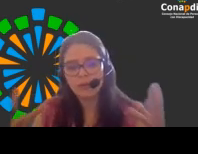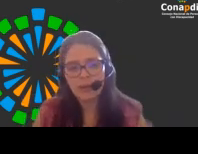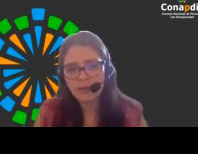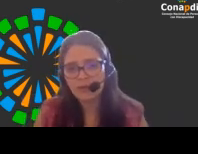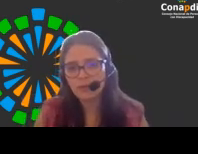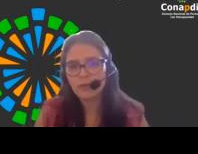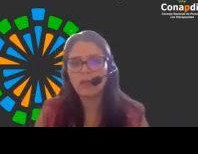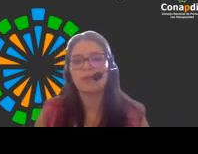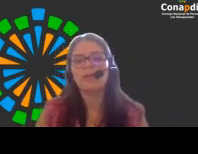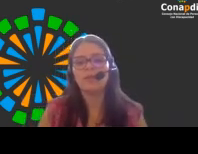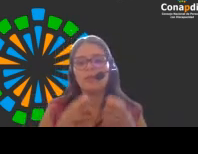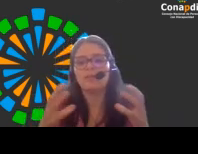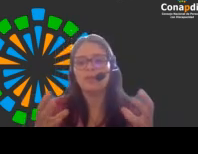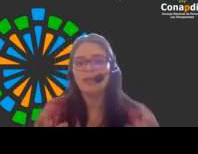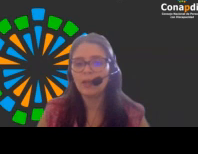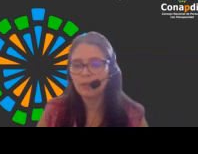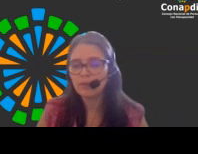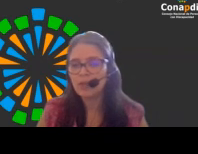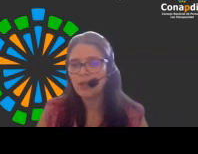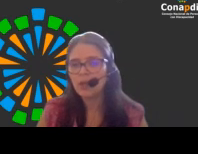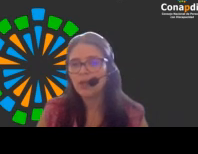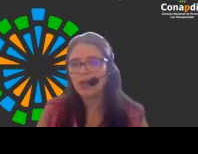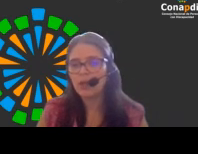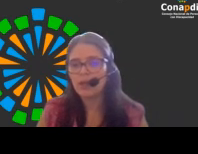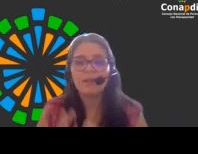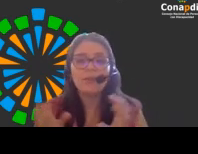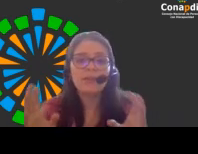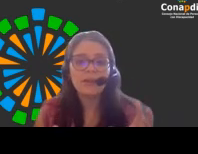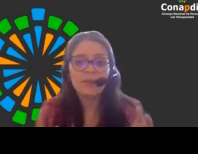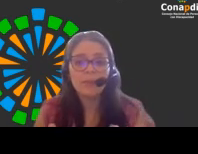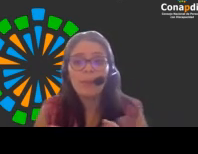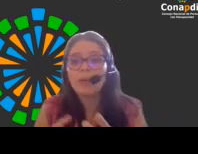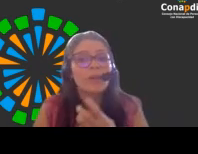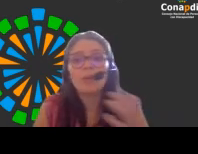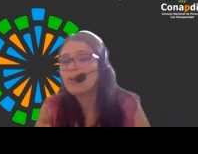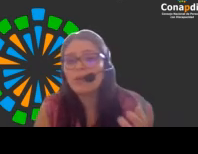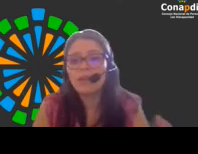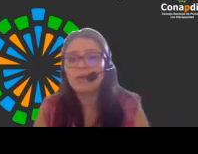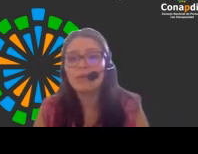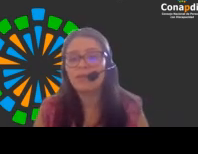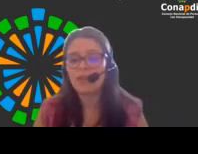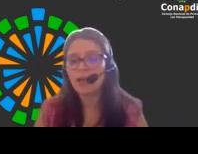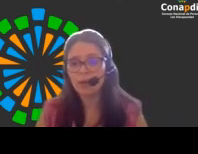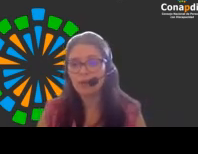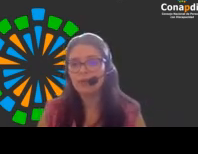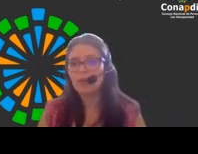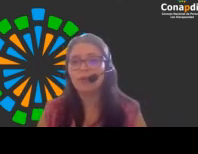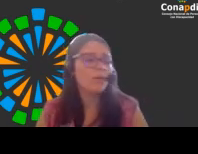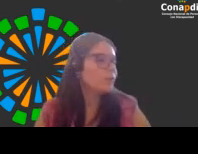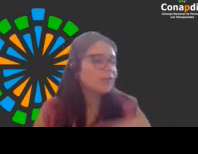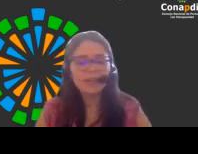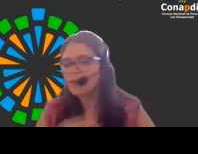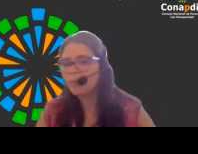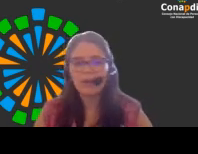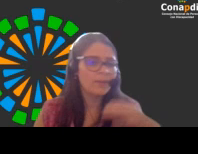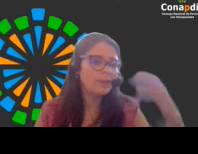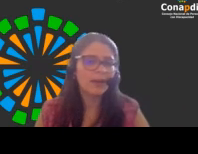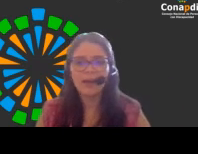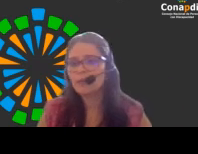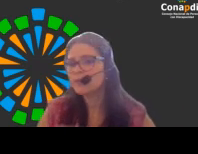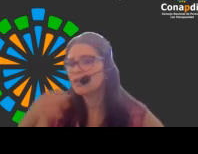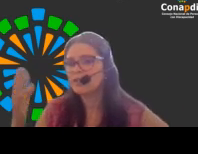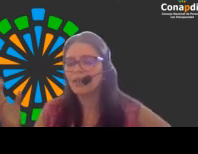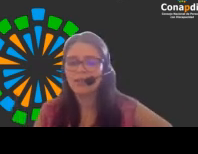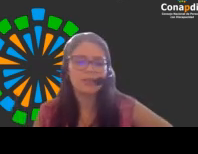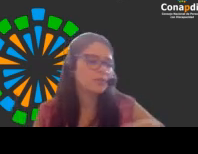Washington porque varios países se reunieron Y decidieron que ese iba a ser la forma porque no hay un criterio unificado todo mundo andaba